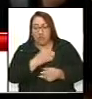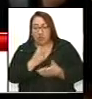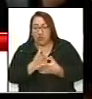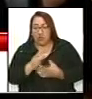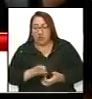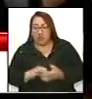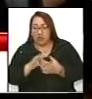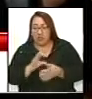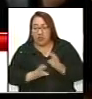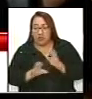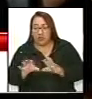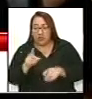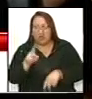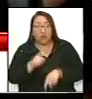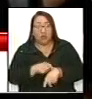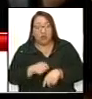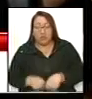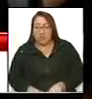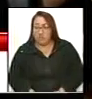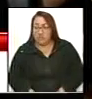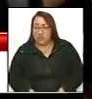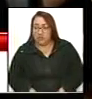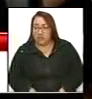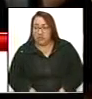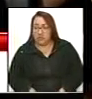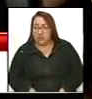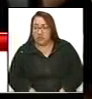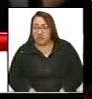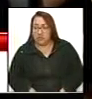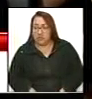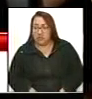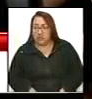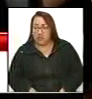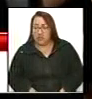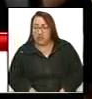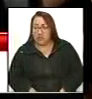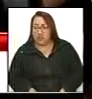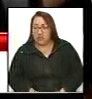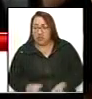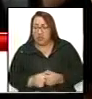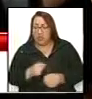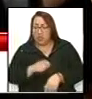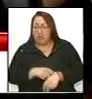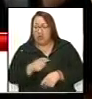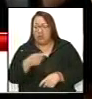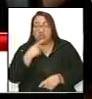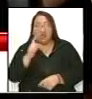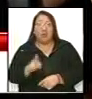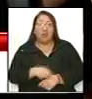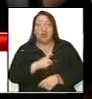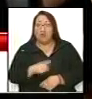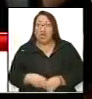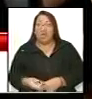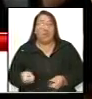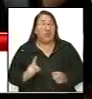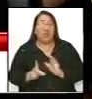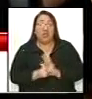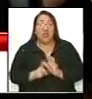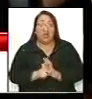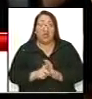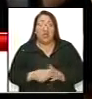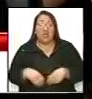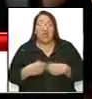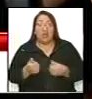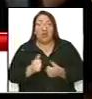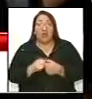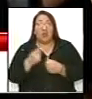particulares que se producían en ese momento y que con el tiempo nos dimos cuenta que eso estaba mal. Uno no debe legislar en función